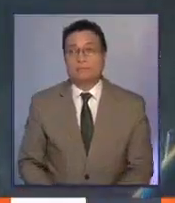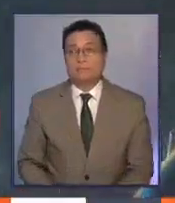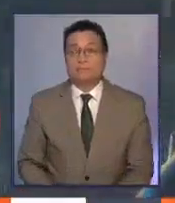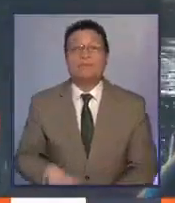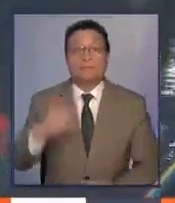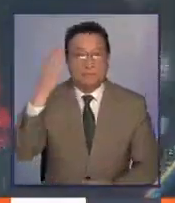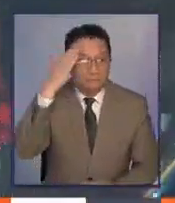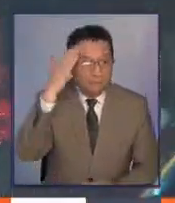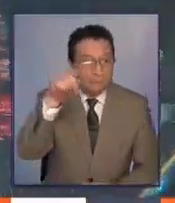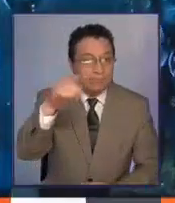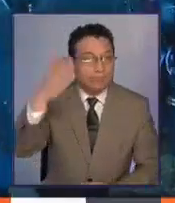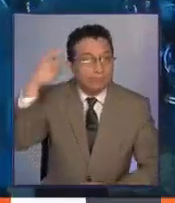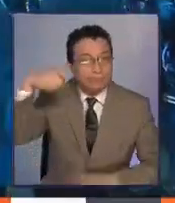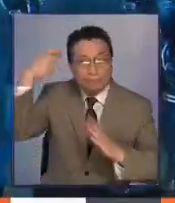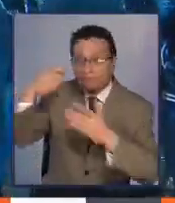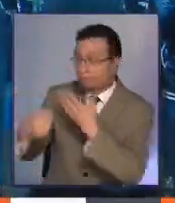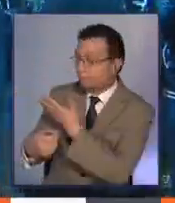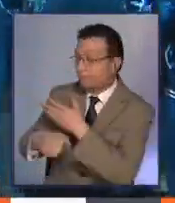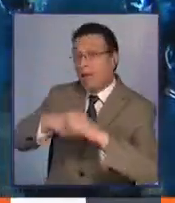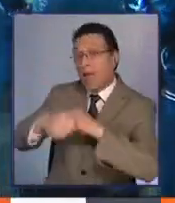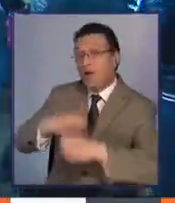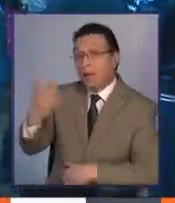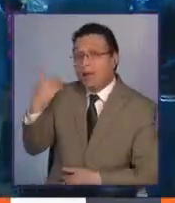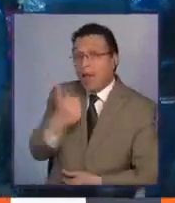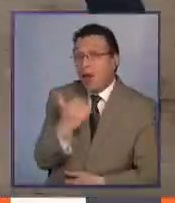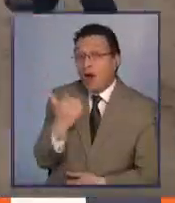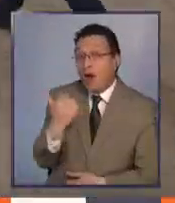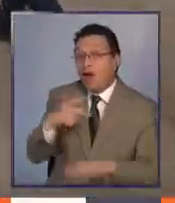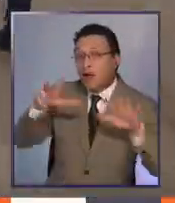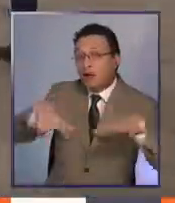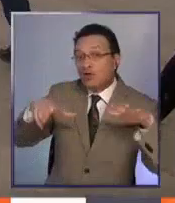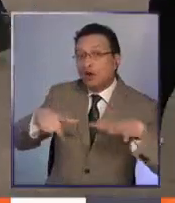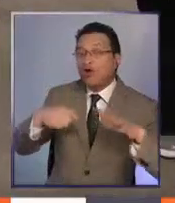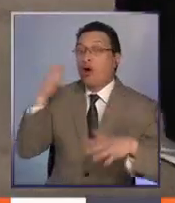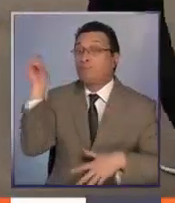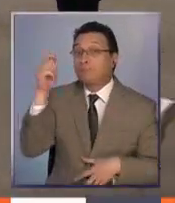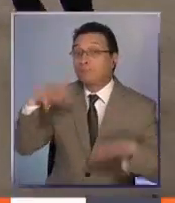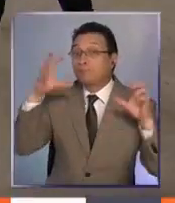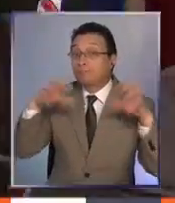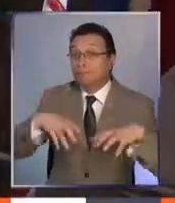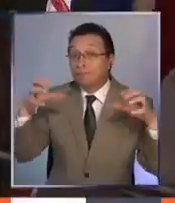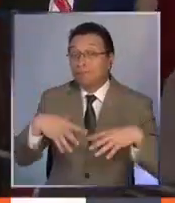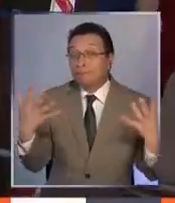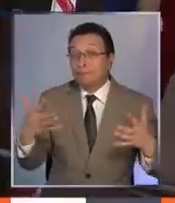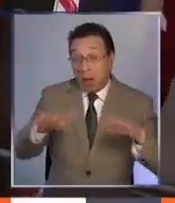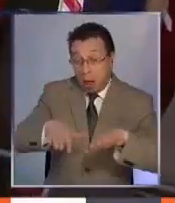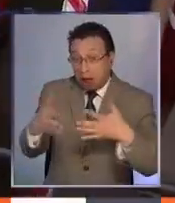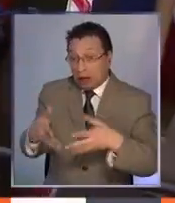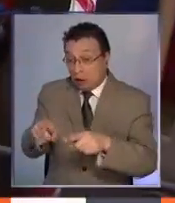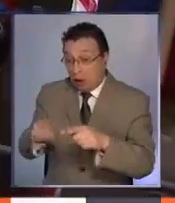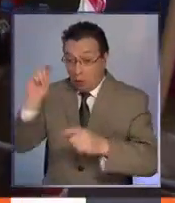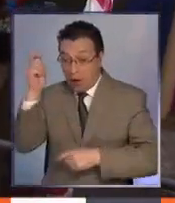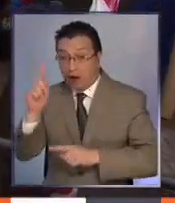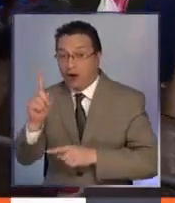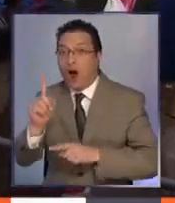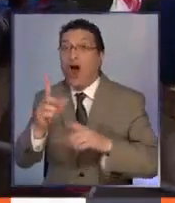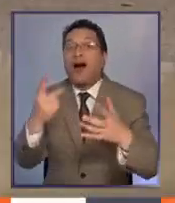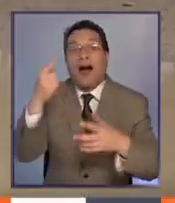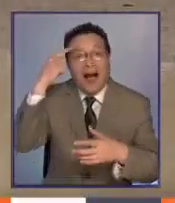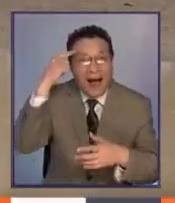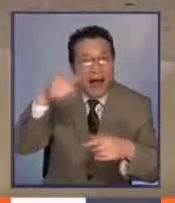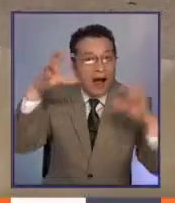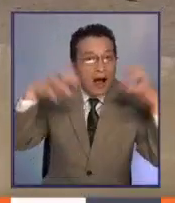Recuerda estas imágenes. El del año pasado seguramente fue un 18 para recordar, no por el asado, no por la cueca, sino por la